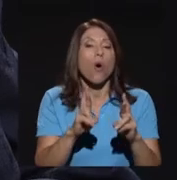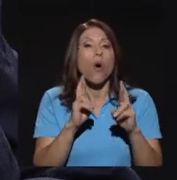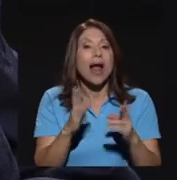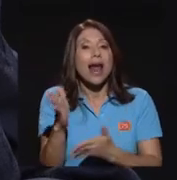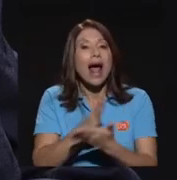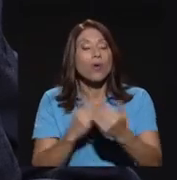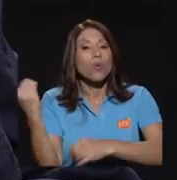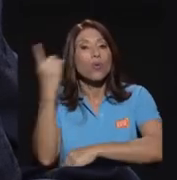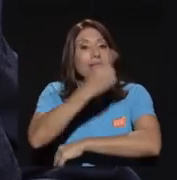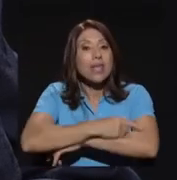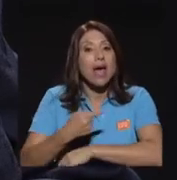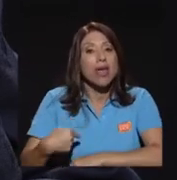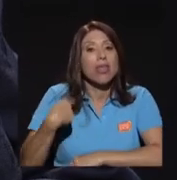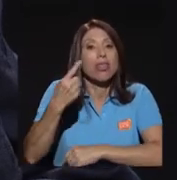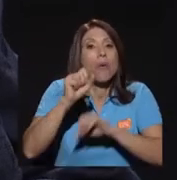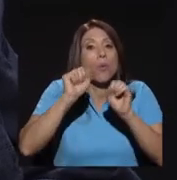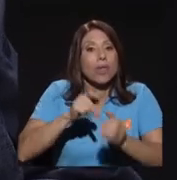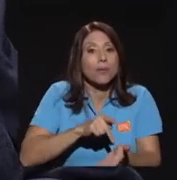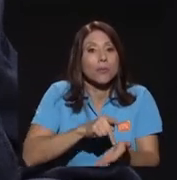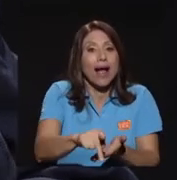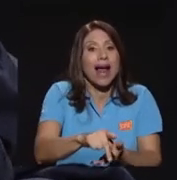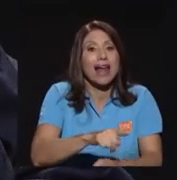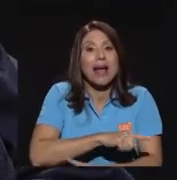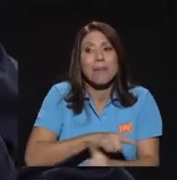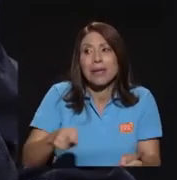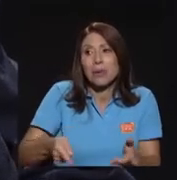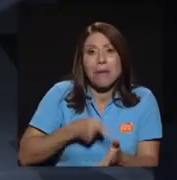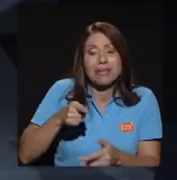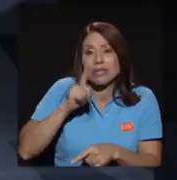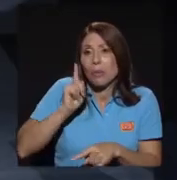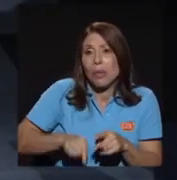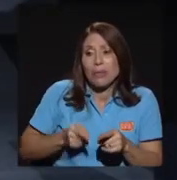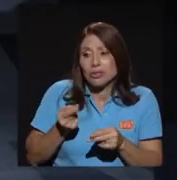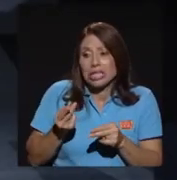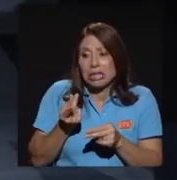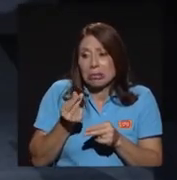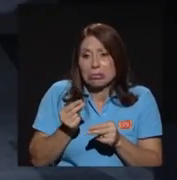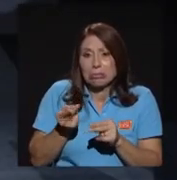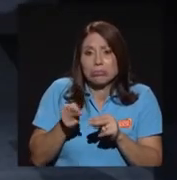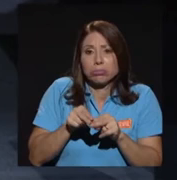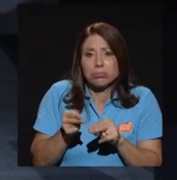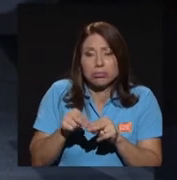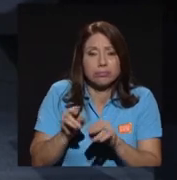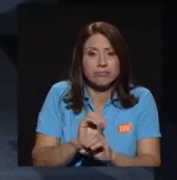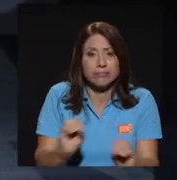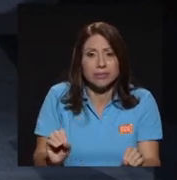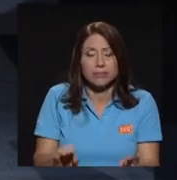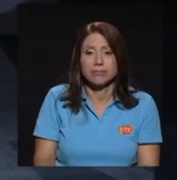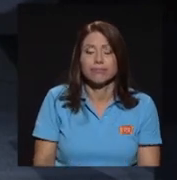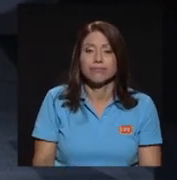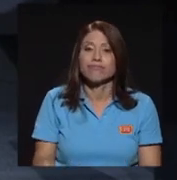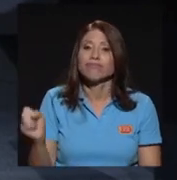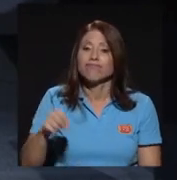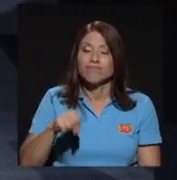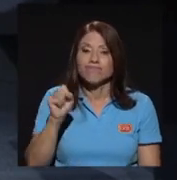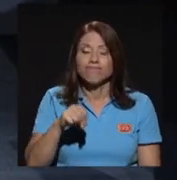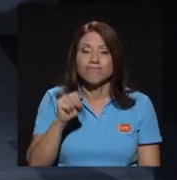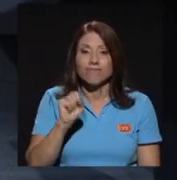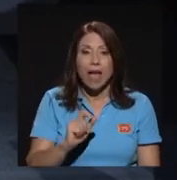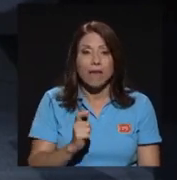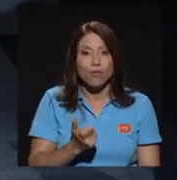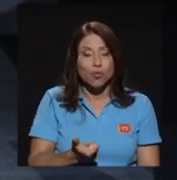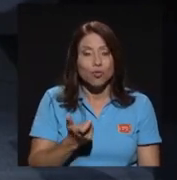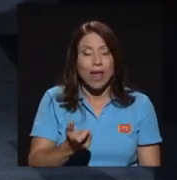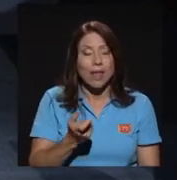pagarla pero hay veces no podemos ni amortizarla sino afortunadamente desde que terminó el